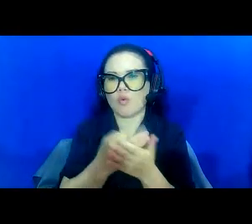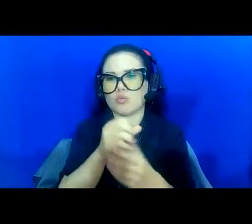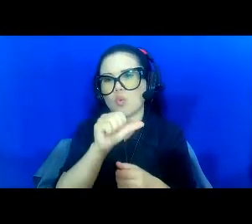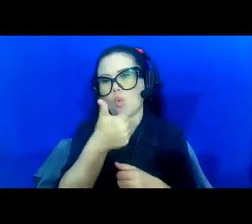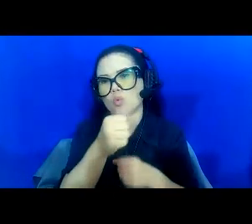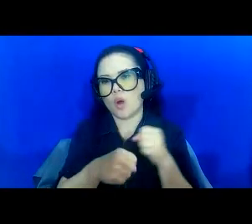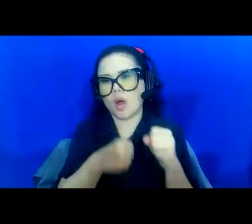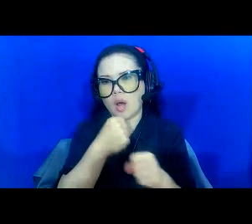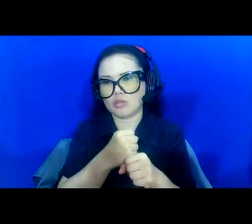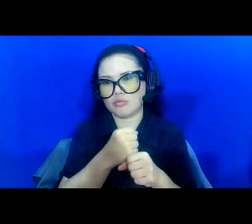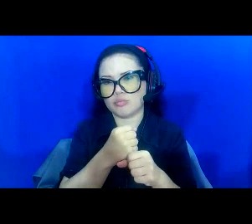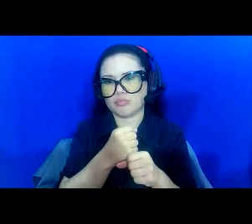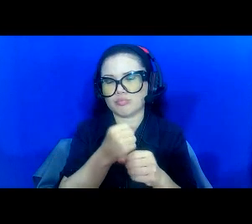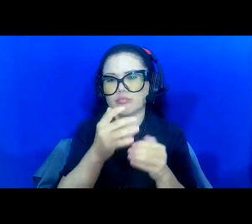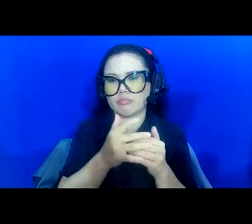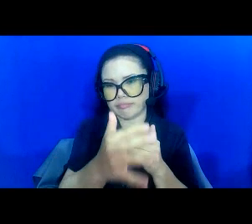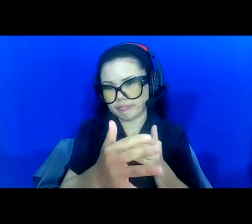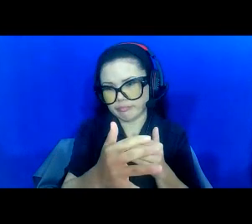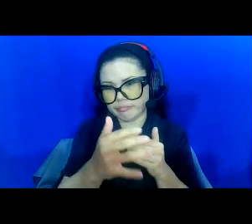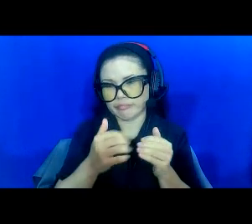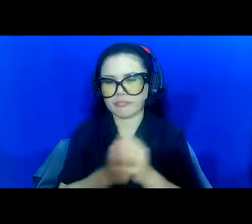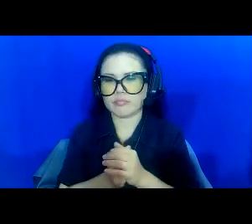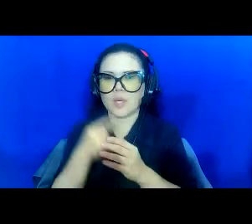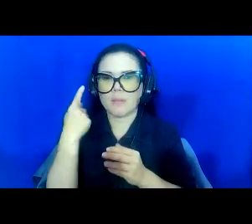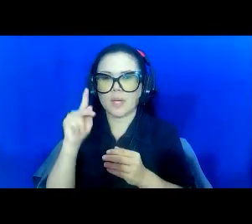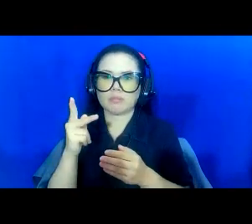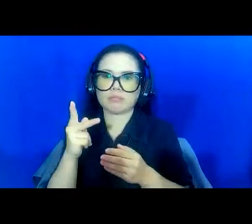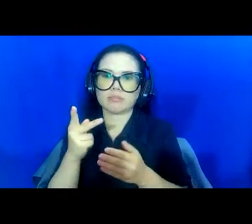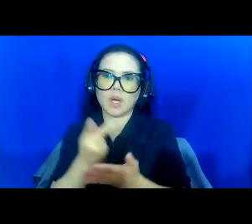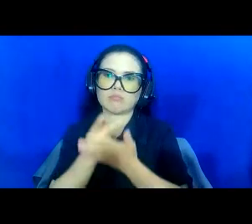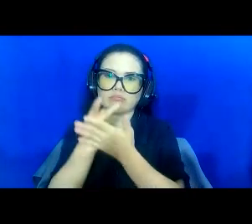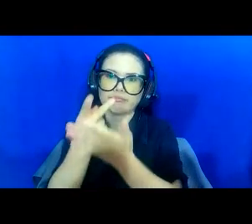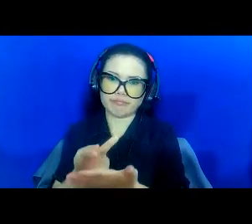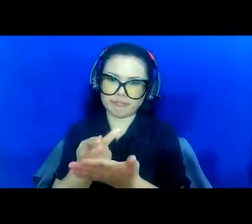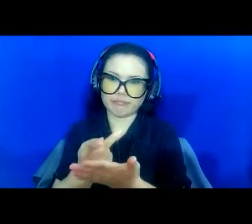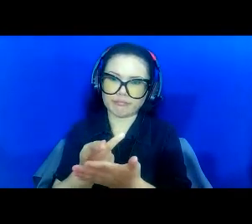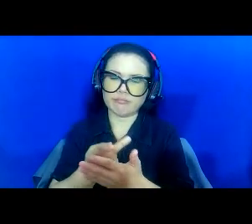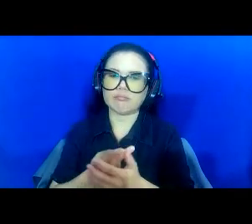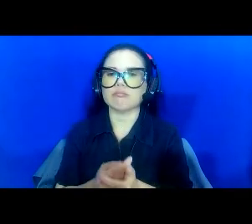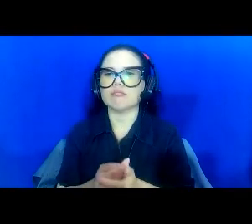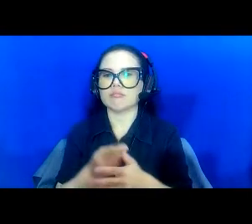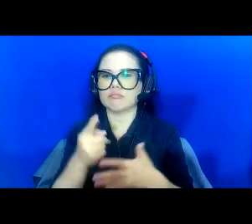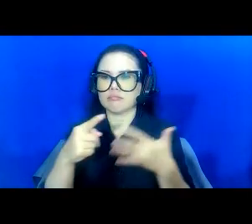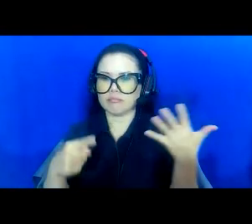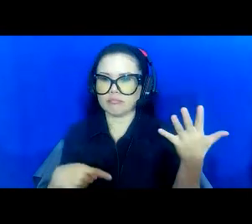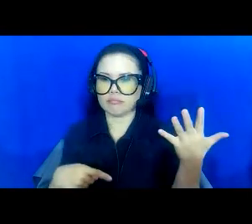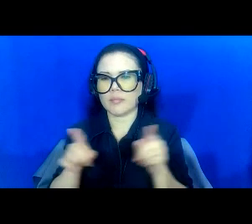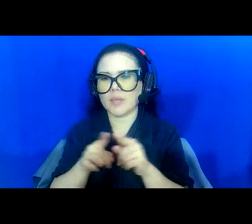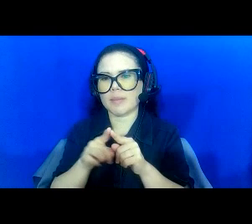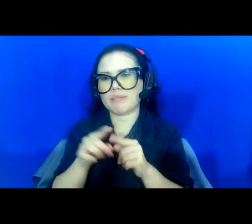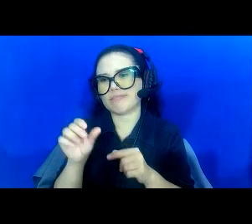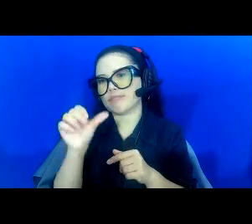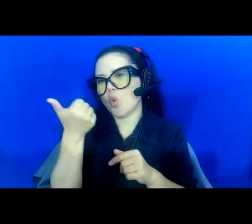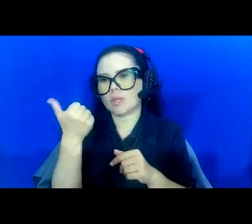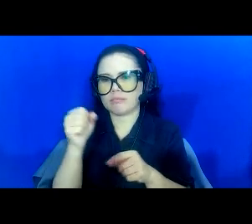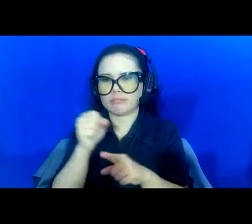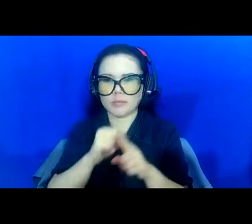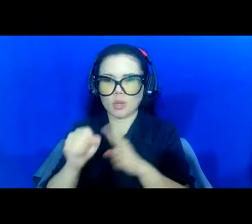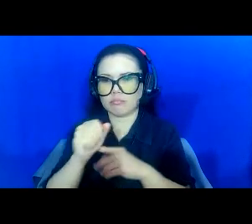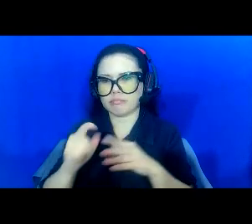iteración de asignación de propuestas, o, ¿verdad?, cualquier otra moción que surja desde el espacio para atender la situación de PIB y siempre que esté